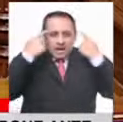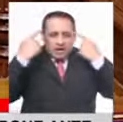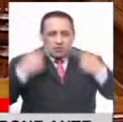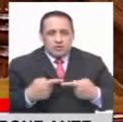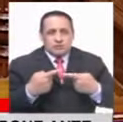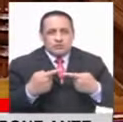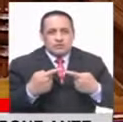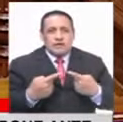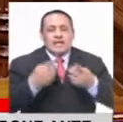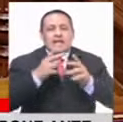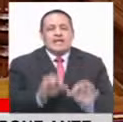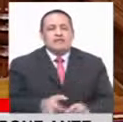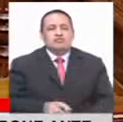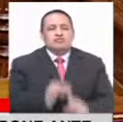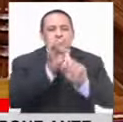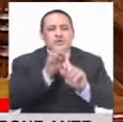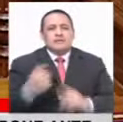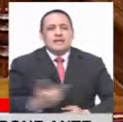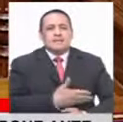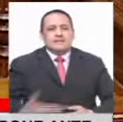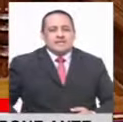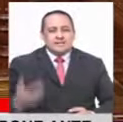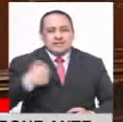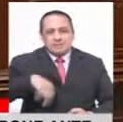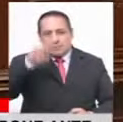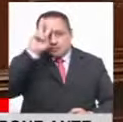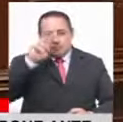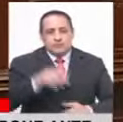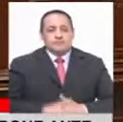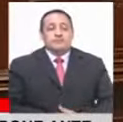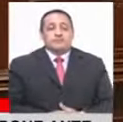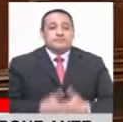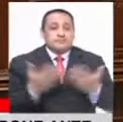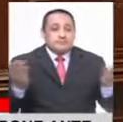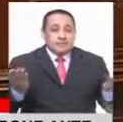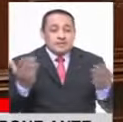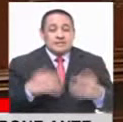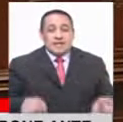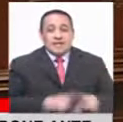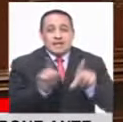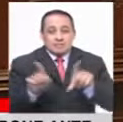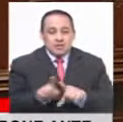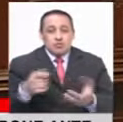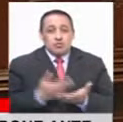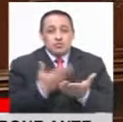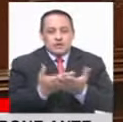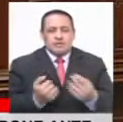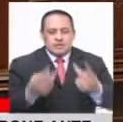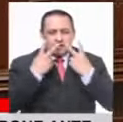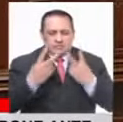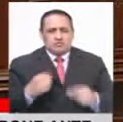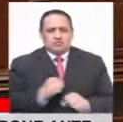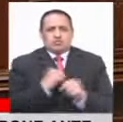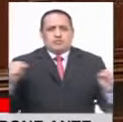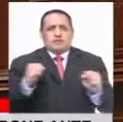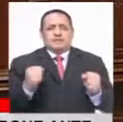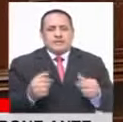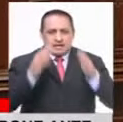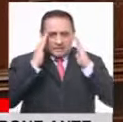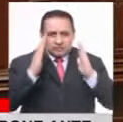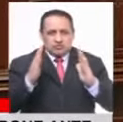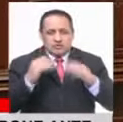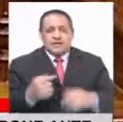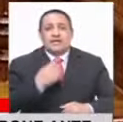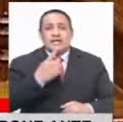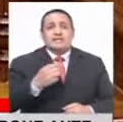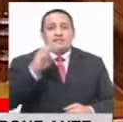constitucionales exclusivas del Presidente de la República. Además, un hecho que ha llamado poderosamente la atención